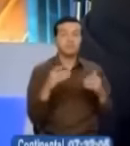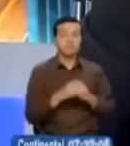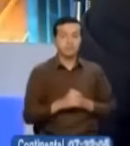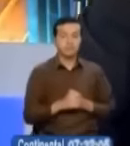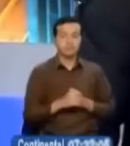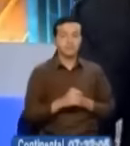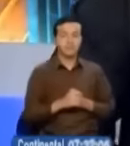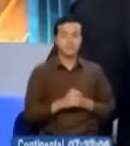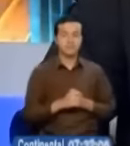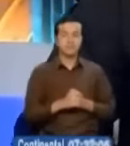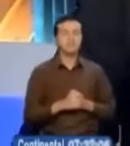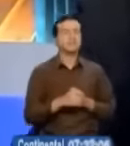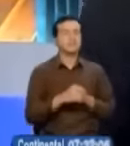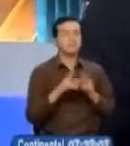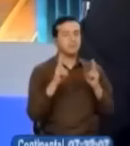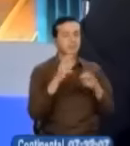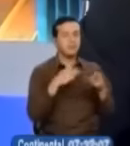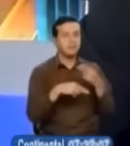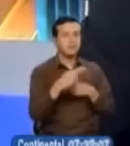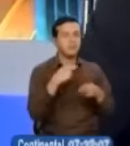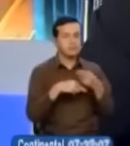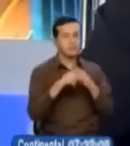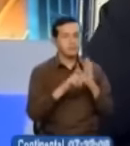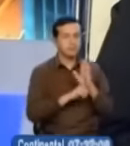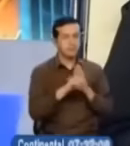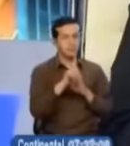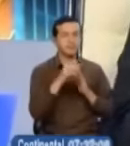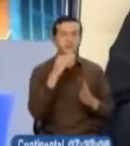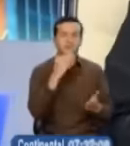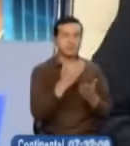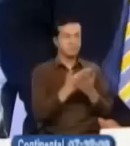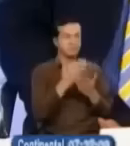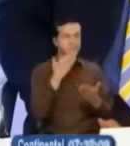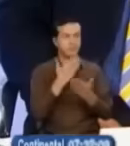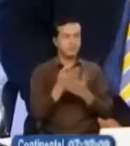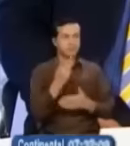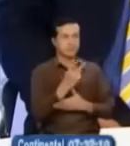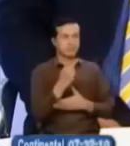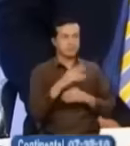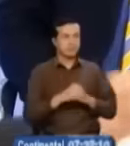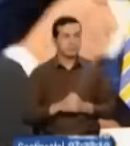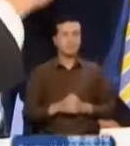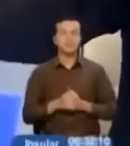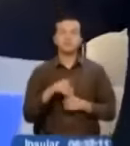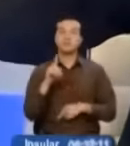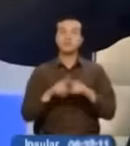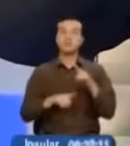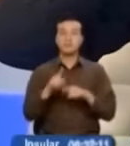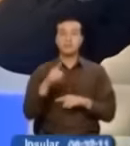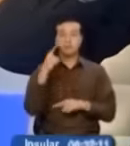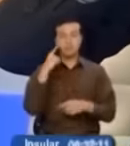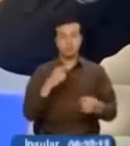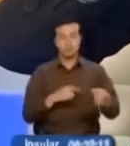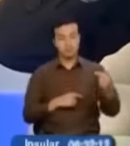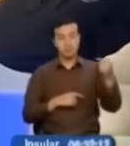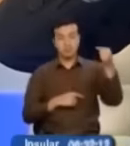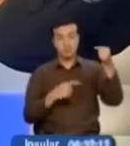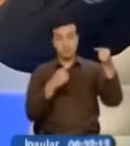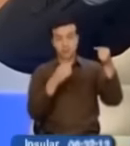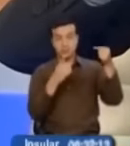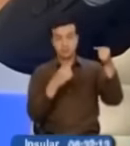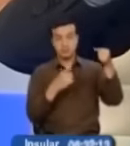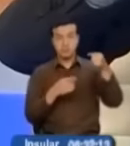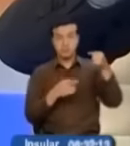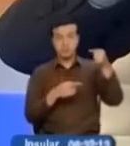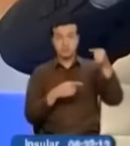el tema de la Red Financiera de Desarrollo. Muchas gracias a ambos. ¿Ven, amigos televidentes, esta taza? Quiero